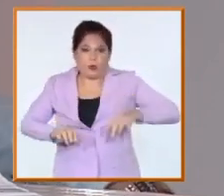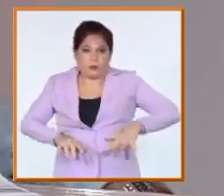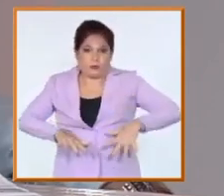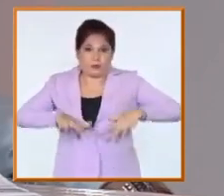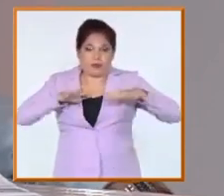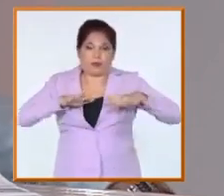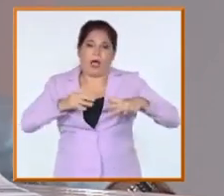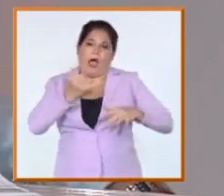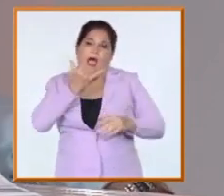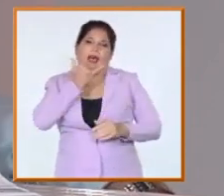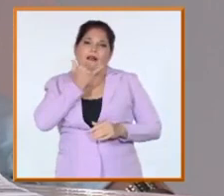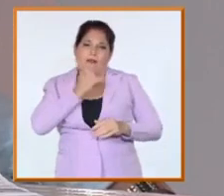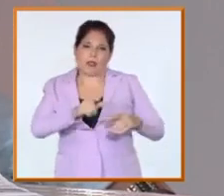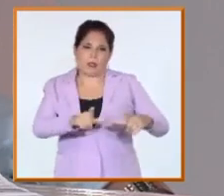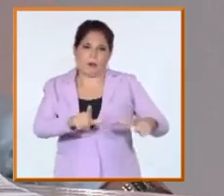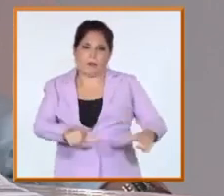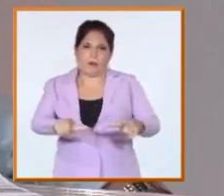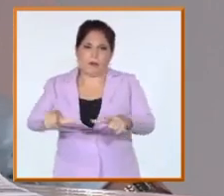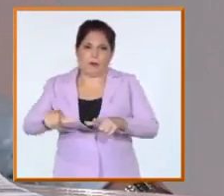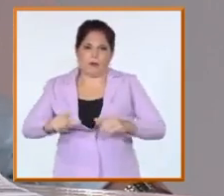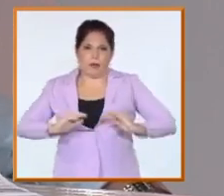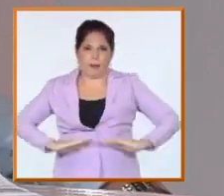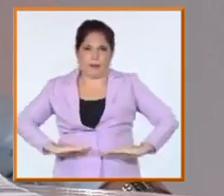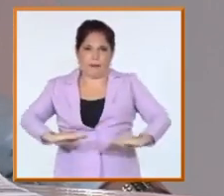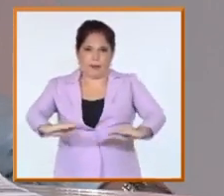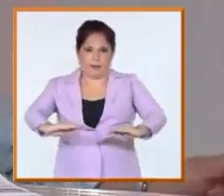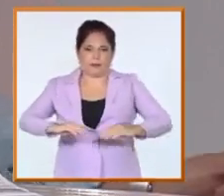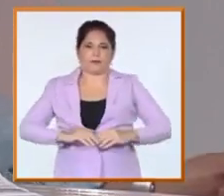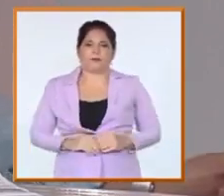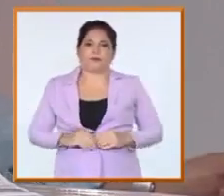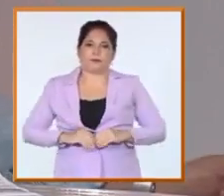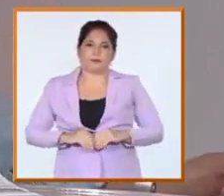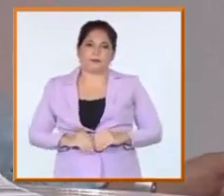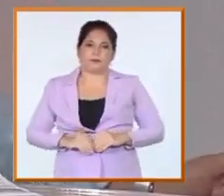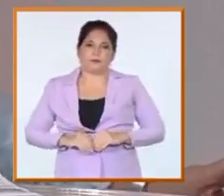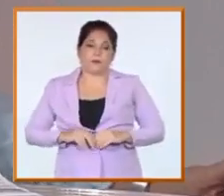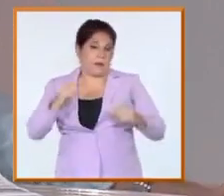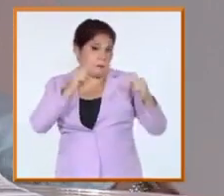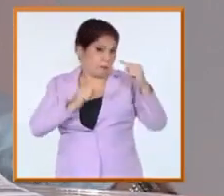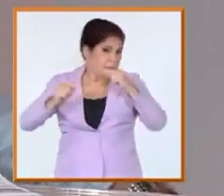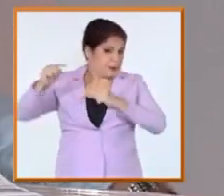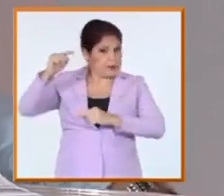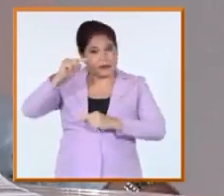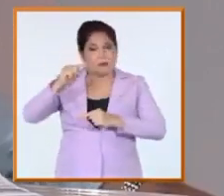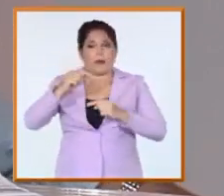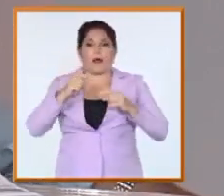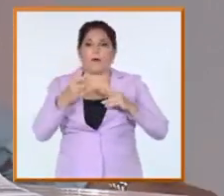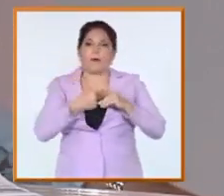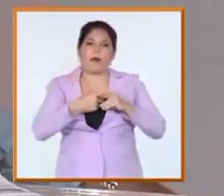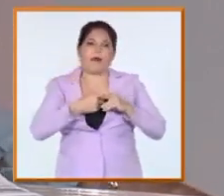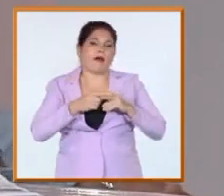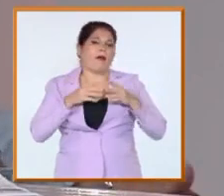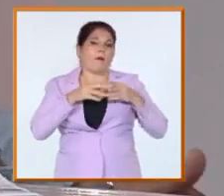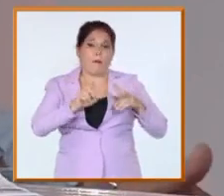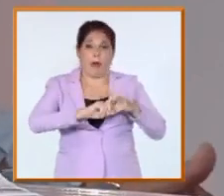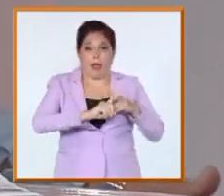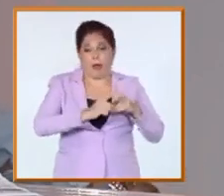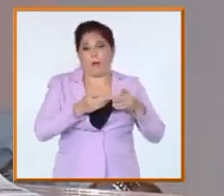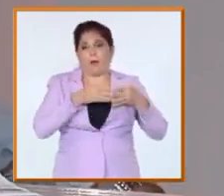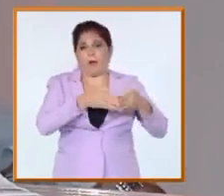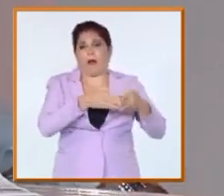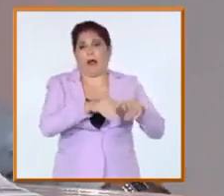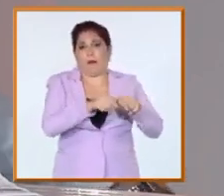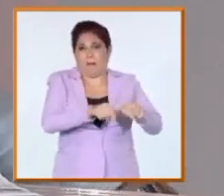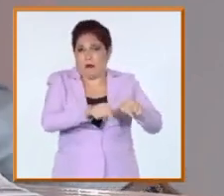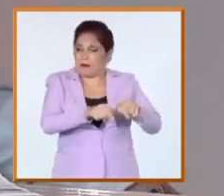estos territorios hicieron su programa su organización la parte fundamental fue grama que hicieron una